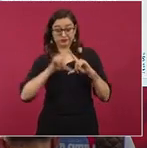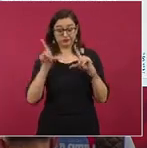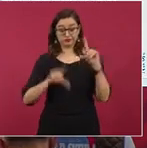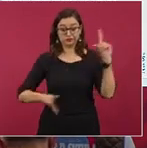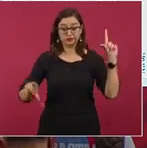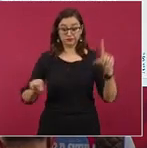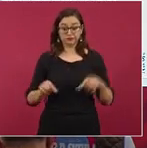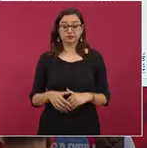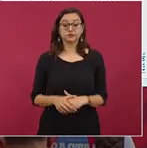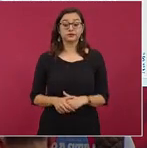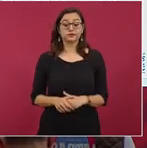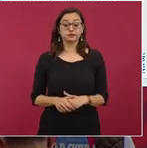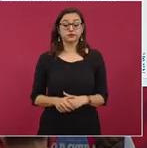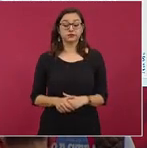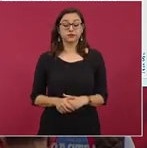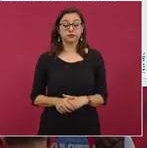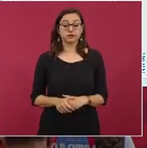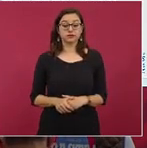y